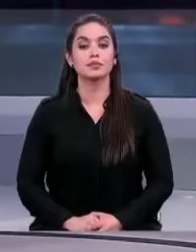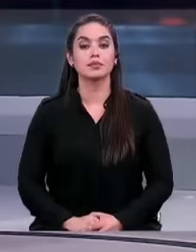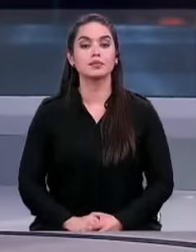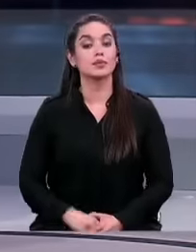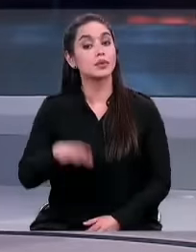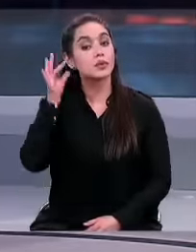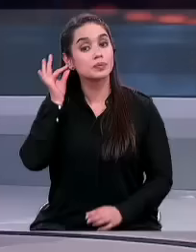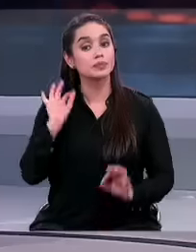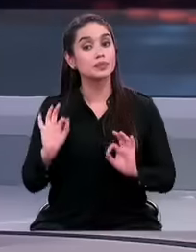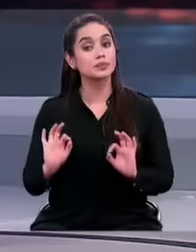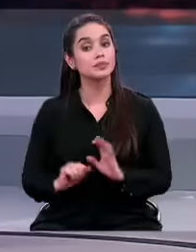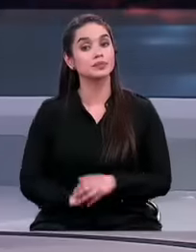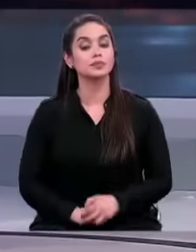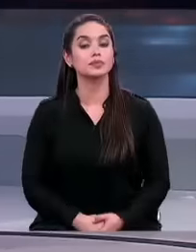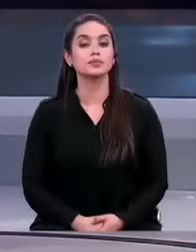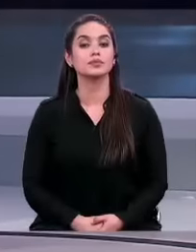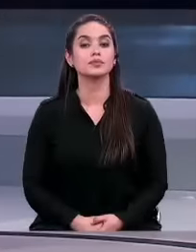Señora.